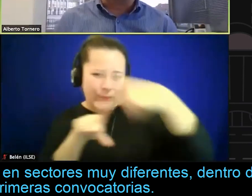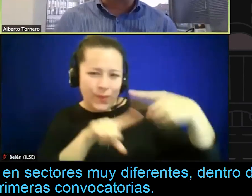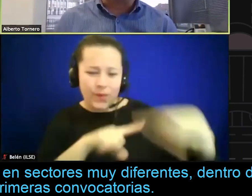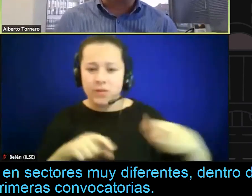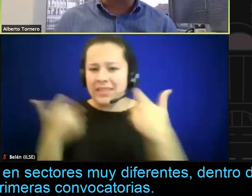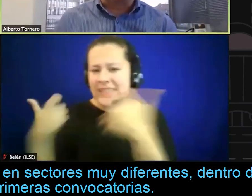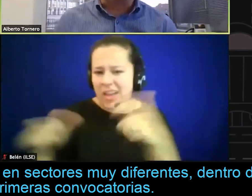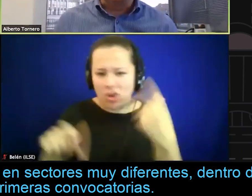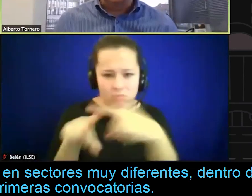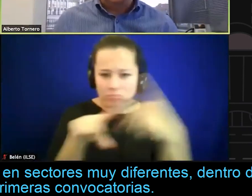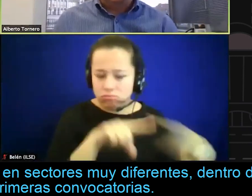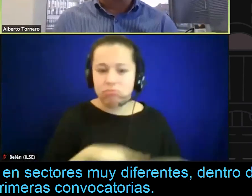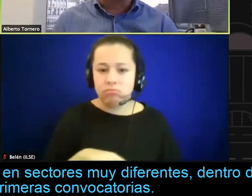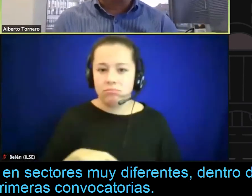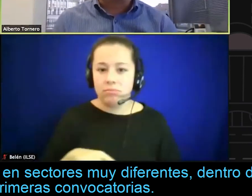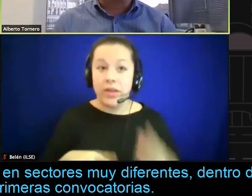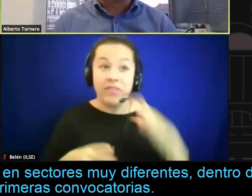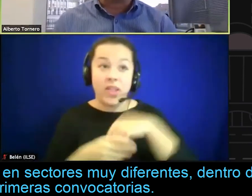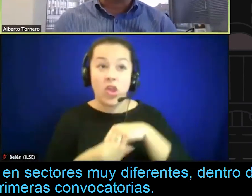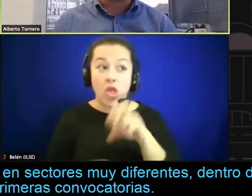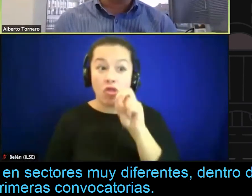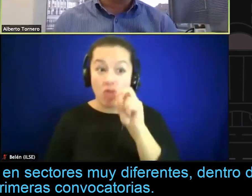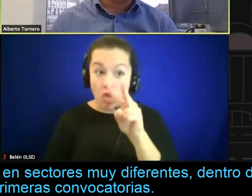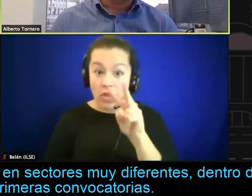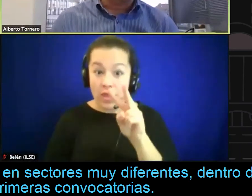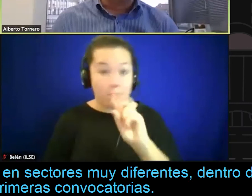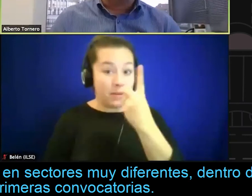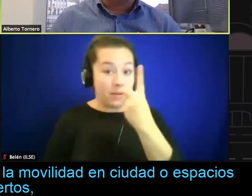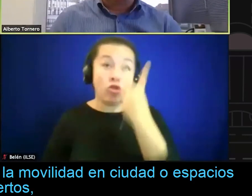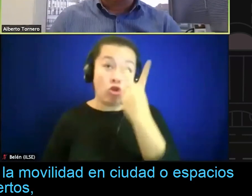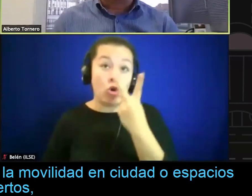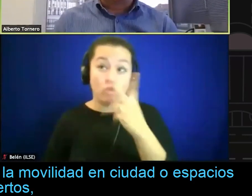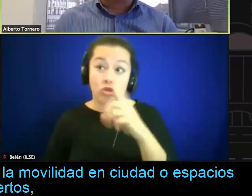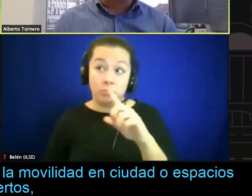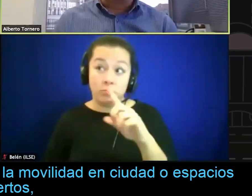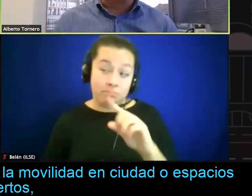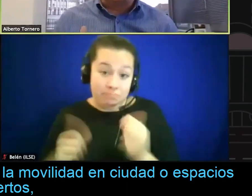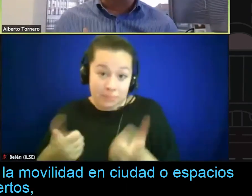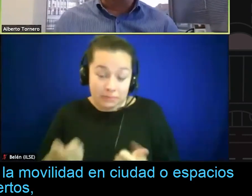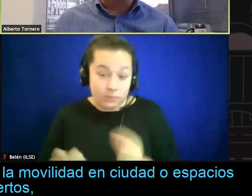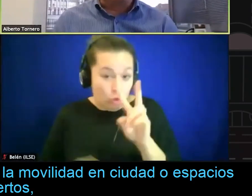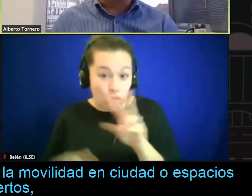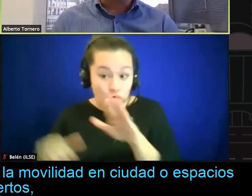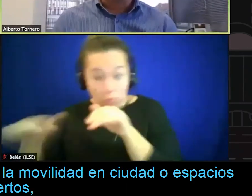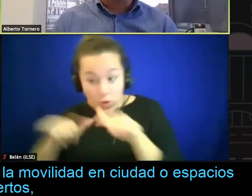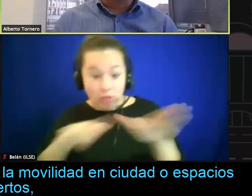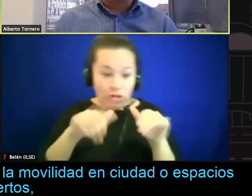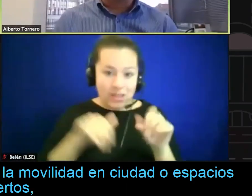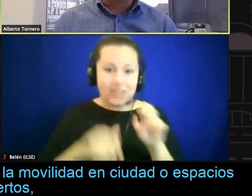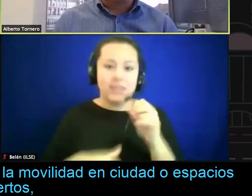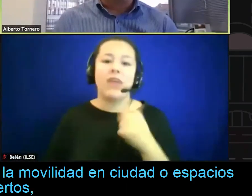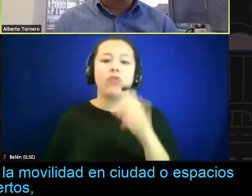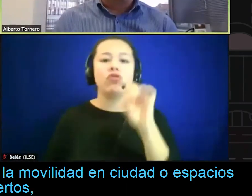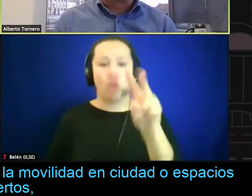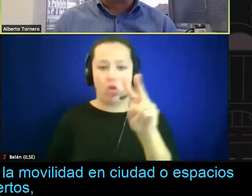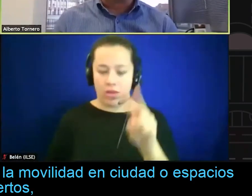dentro de las 12 que hemos tenido en las 2 primeras convocatorias. Desde compañías que ayudan a la movilidad en